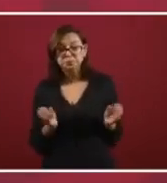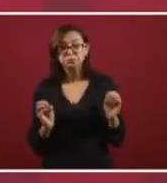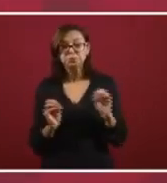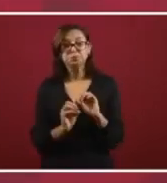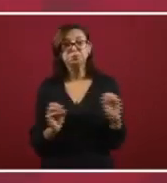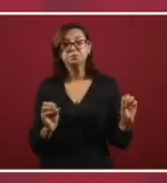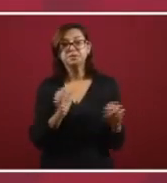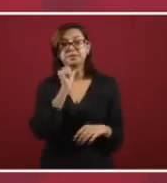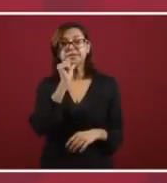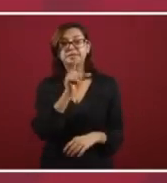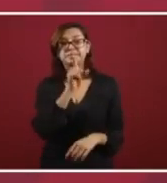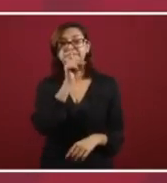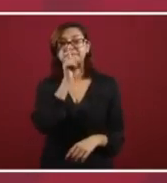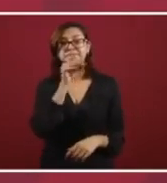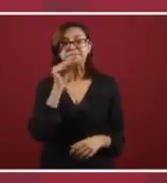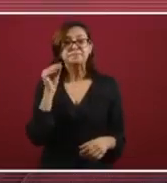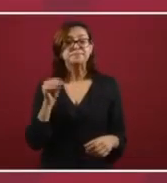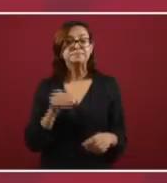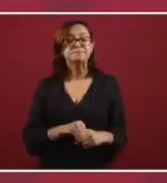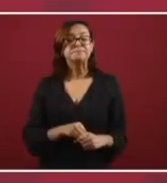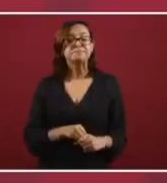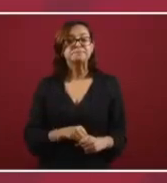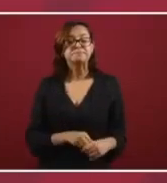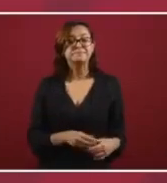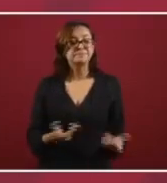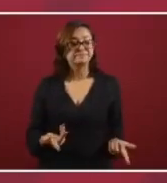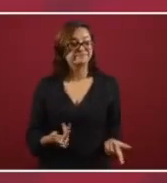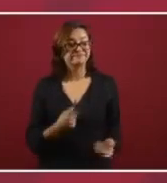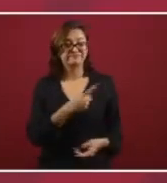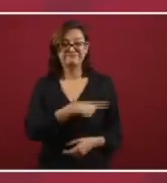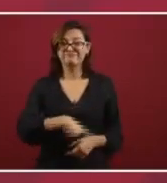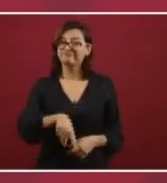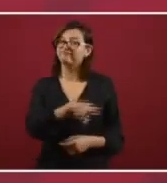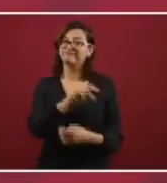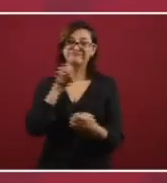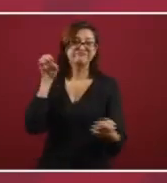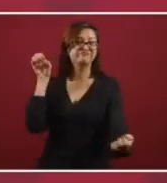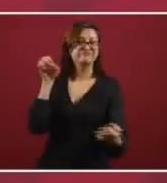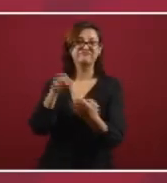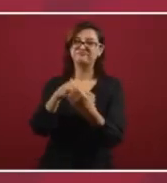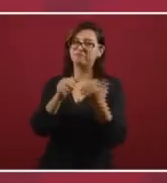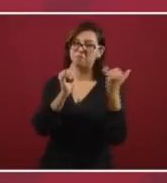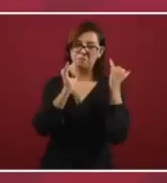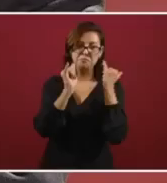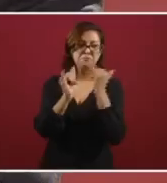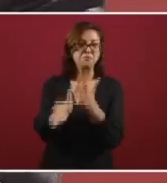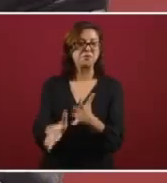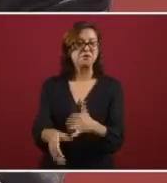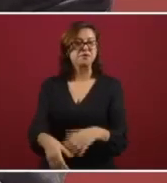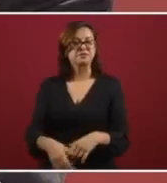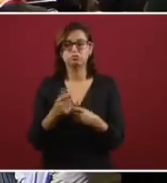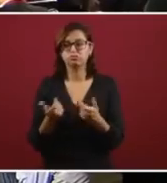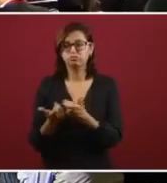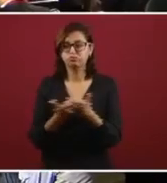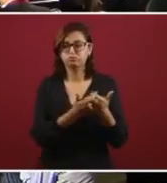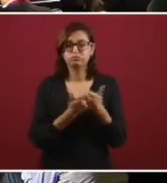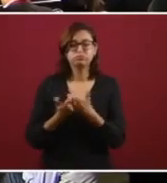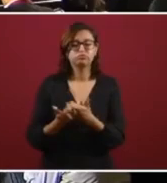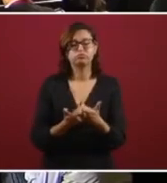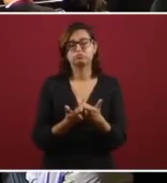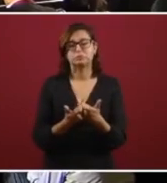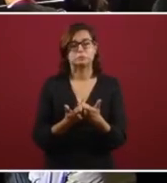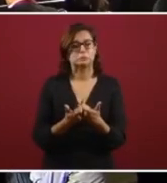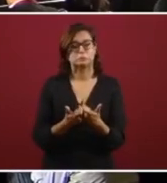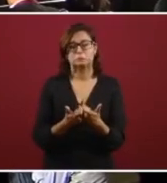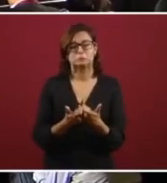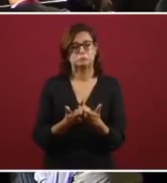inició la recuperación de la producción petrolera y que es exitosa la estrategia implementada por su gobierno para rescatar pemex muy